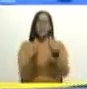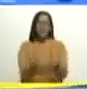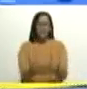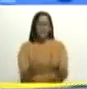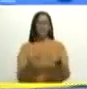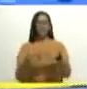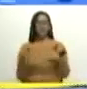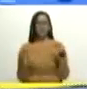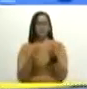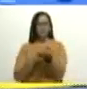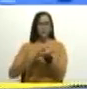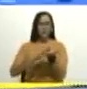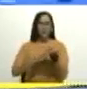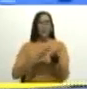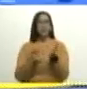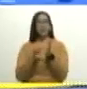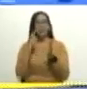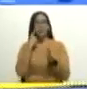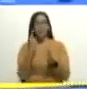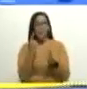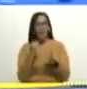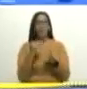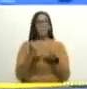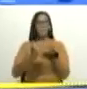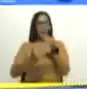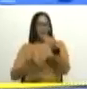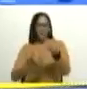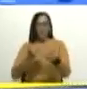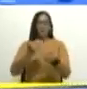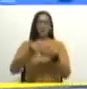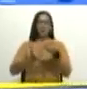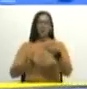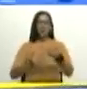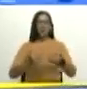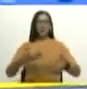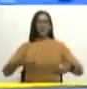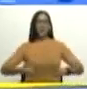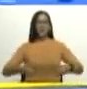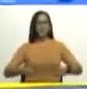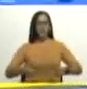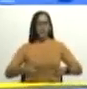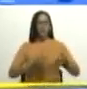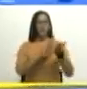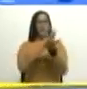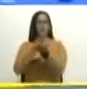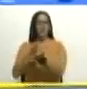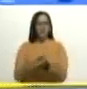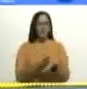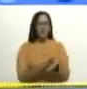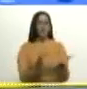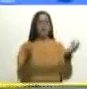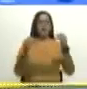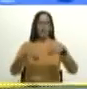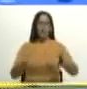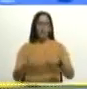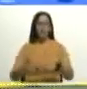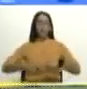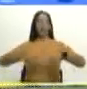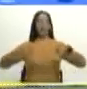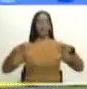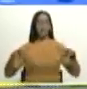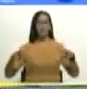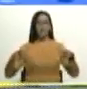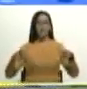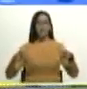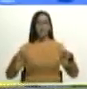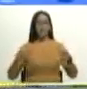recuperación, donde mira, vamos haciendo esfuerzo por estabilizar, por consolidar, por robustecer